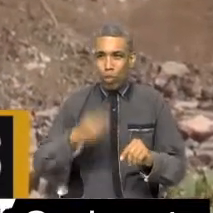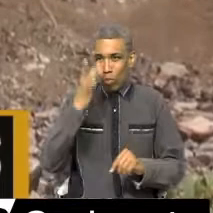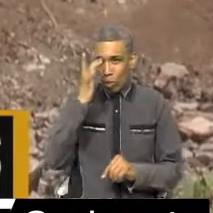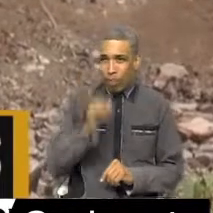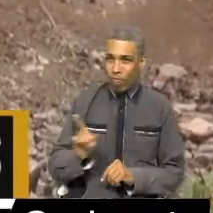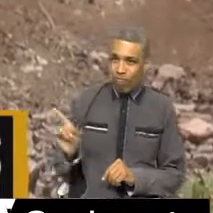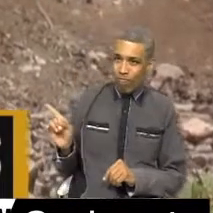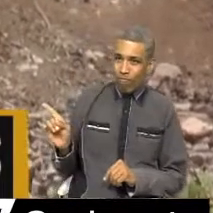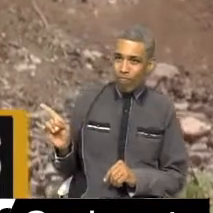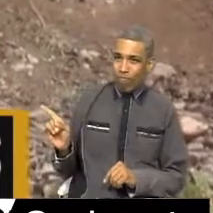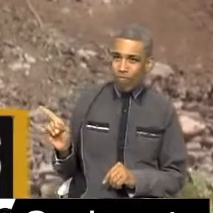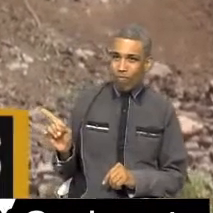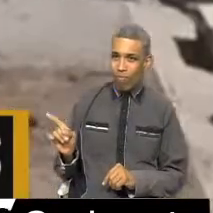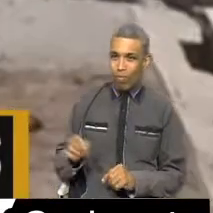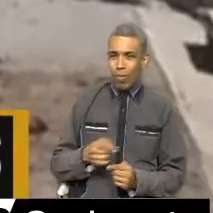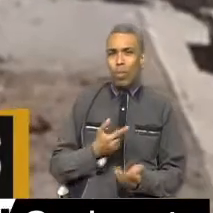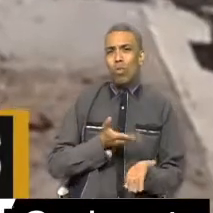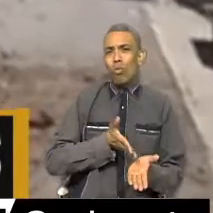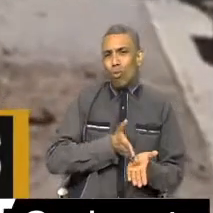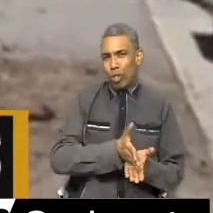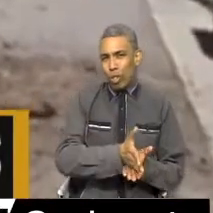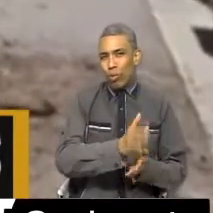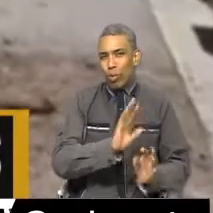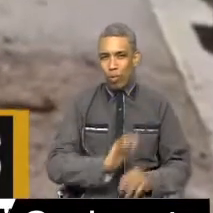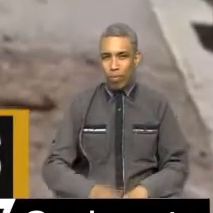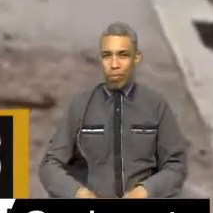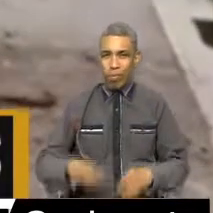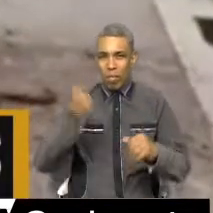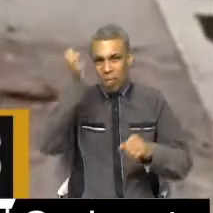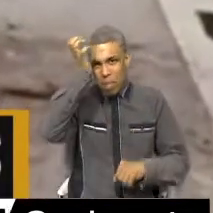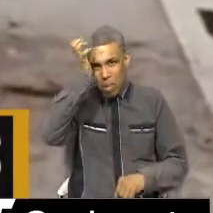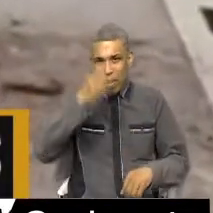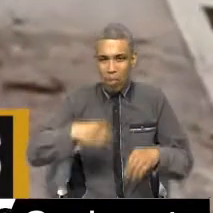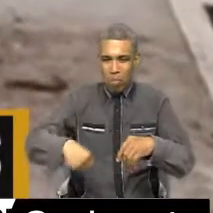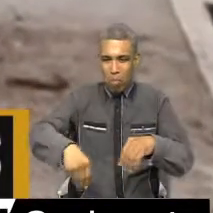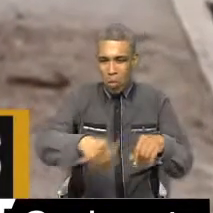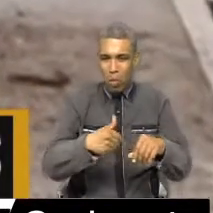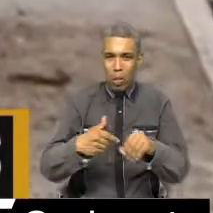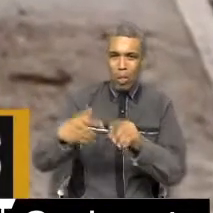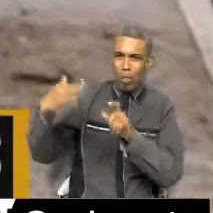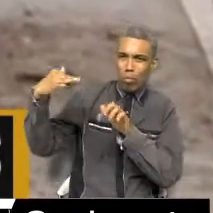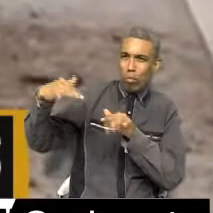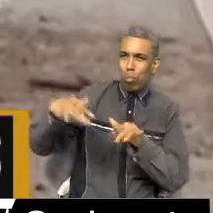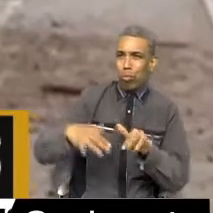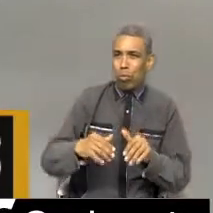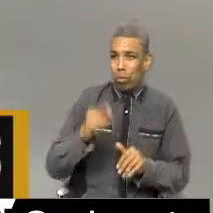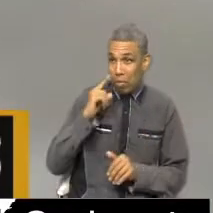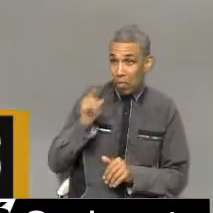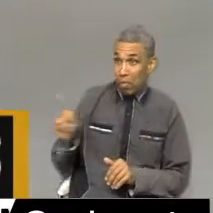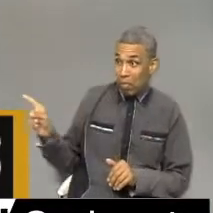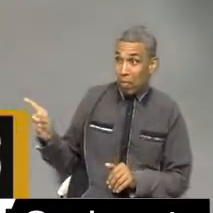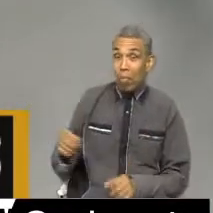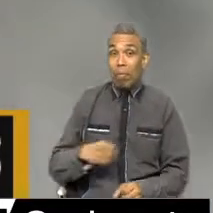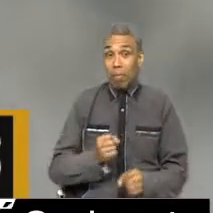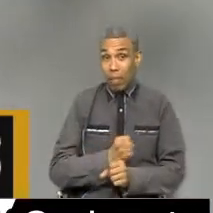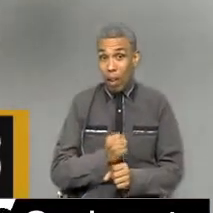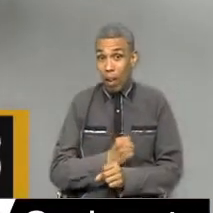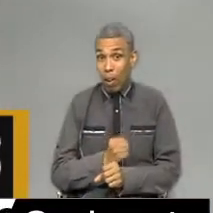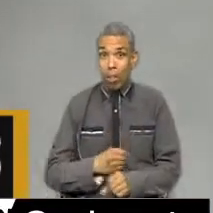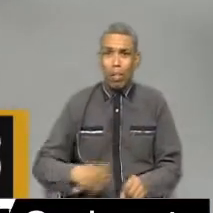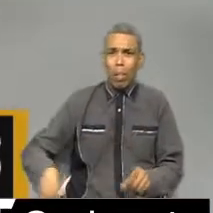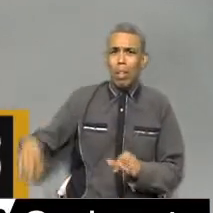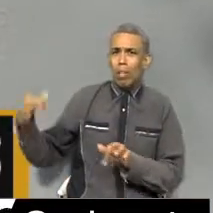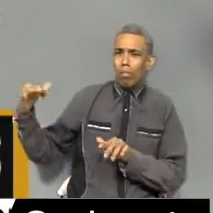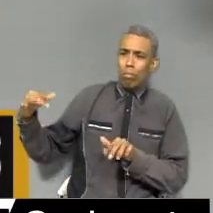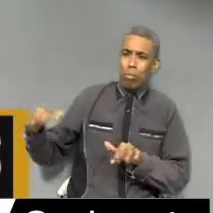tierra que aún se registran en el sector de mata de cacao, a pesar de los trabajos que adelantan el sitio de la falla a la ruta del cacao. Así